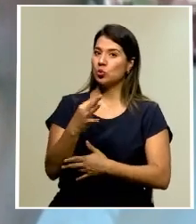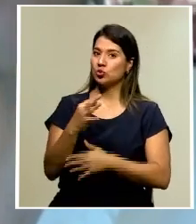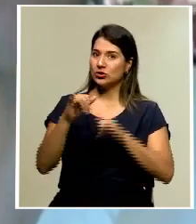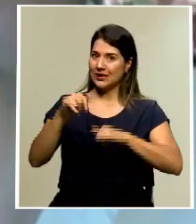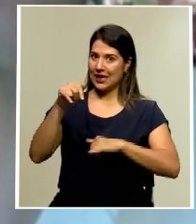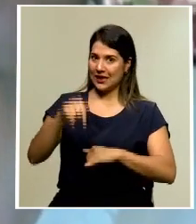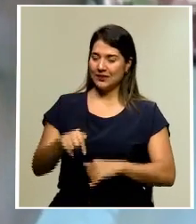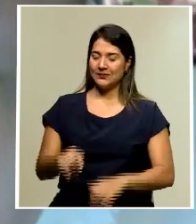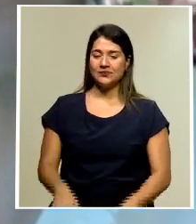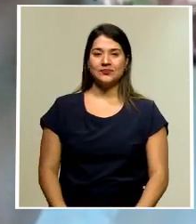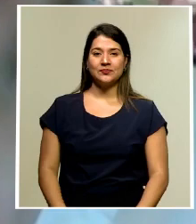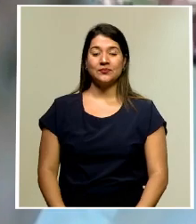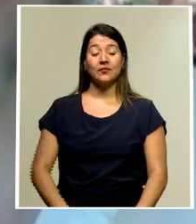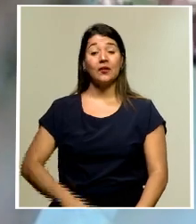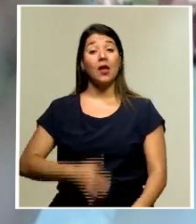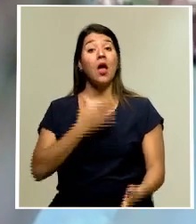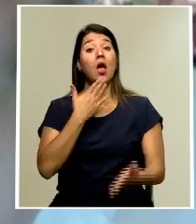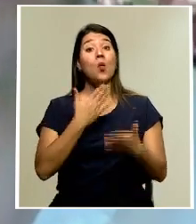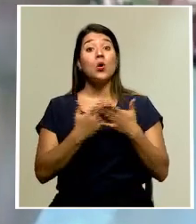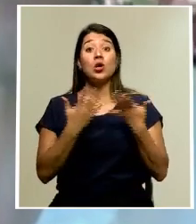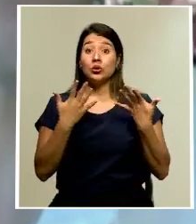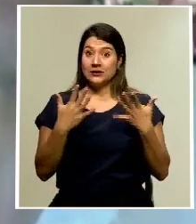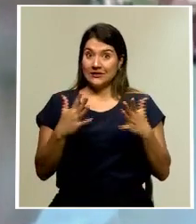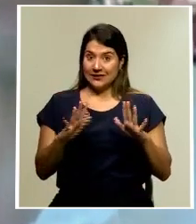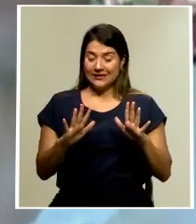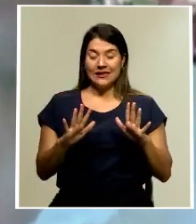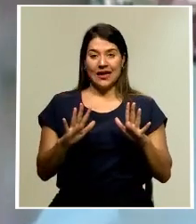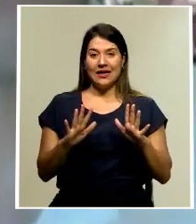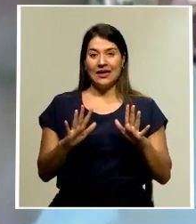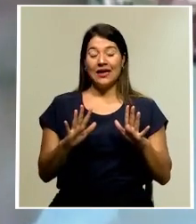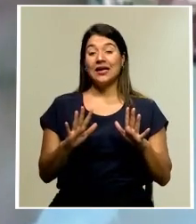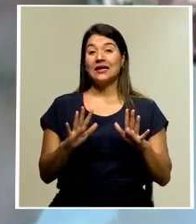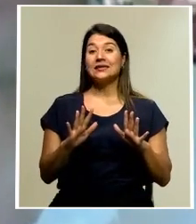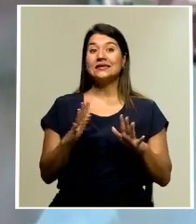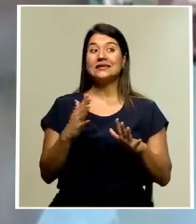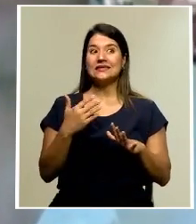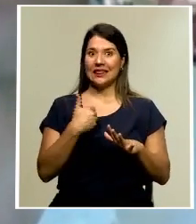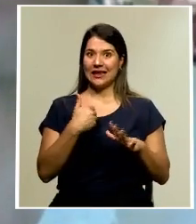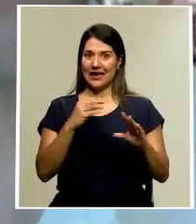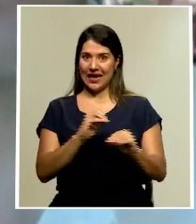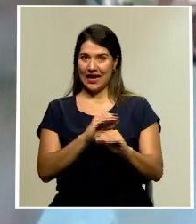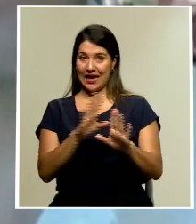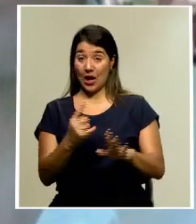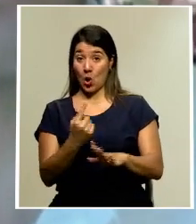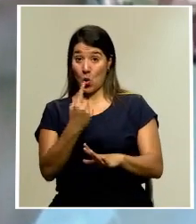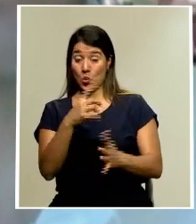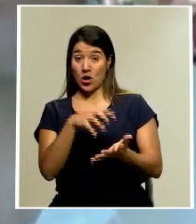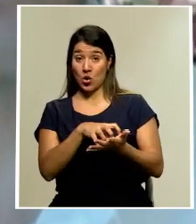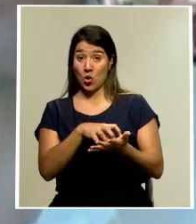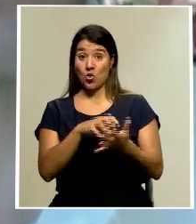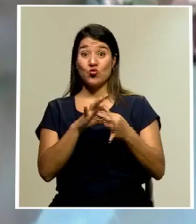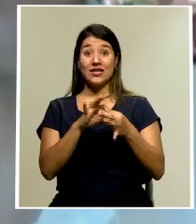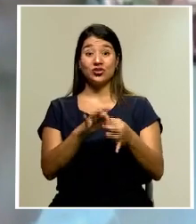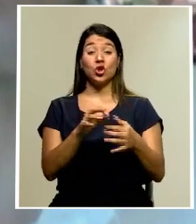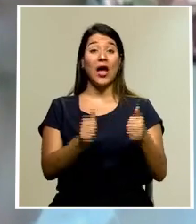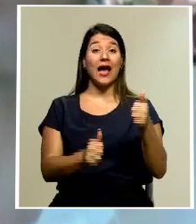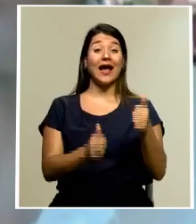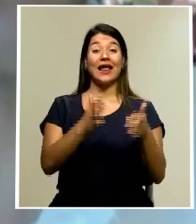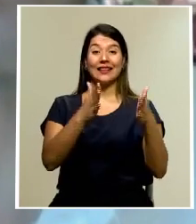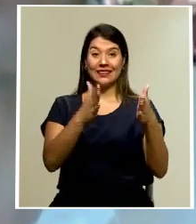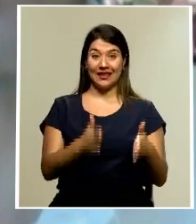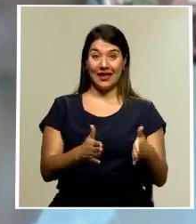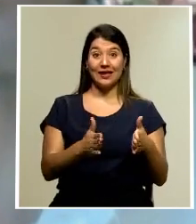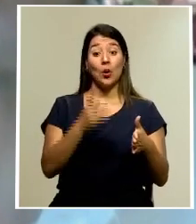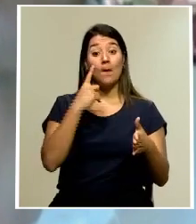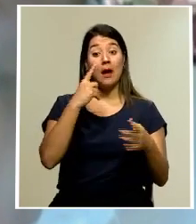acompañándote. Bueno, finalmente se despeja una de las incógnitas sobre las candidaturas de